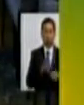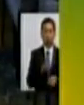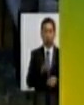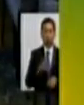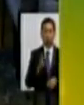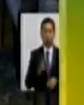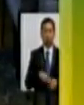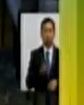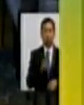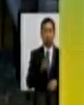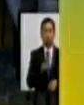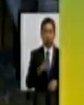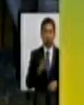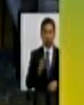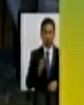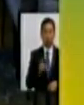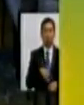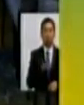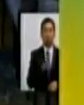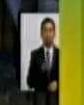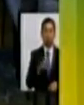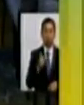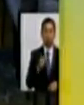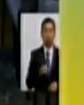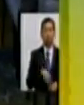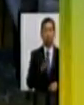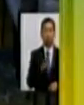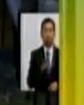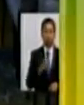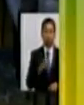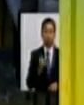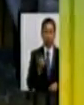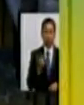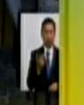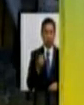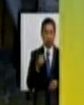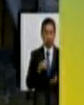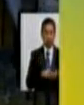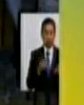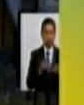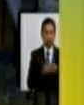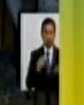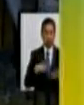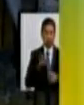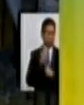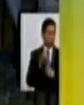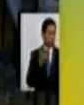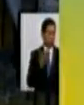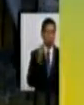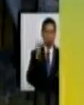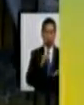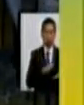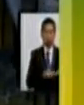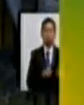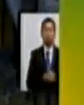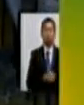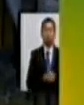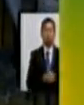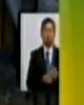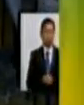humanidad, para solucionar controversias de manera pacífica, buscando justamente eso,